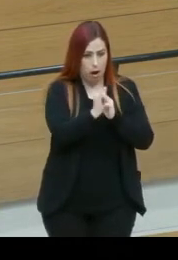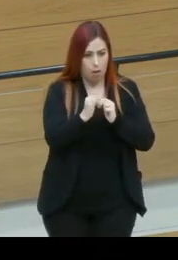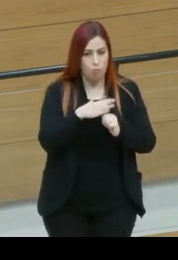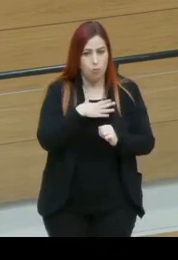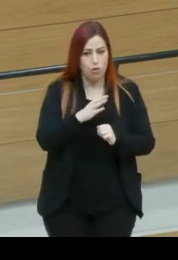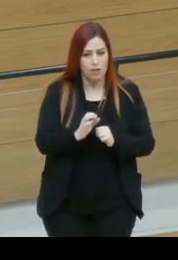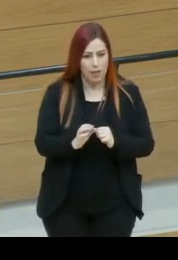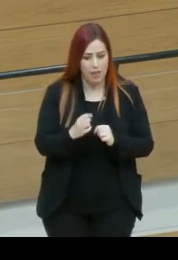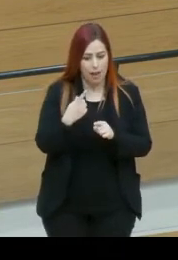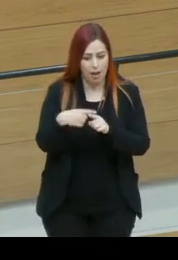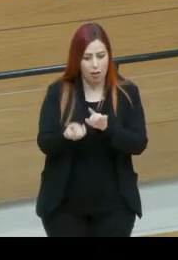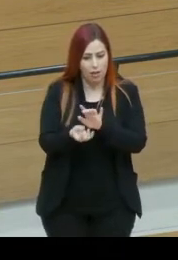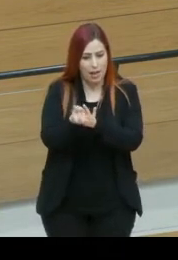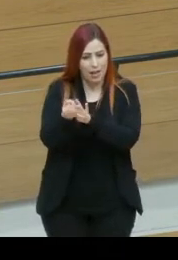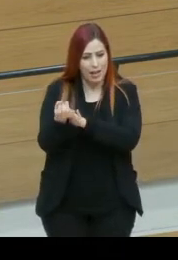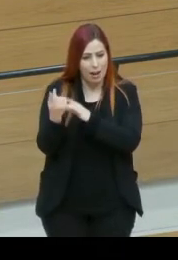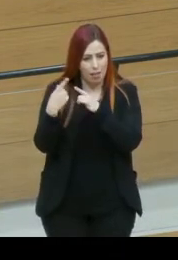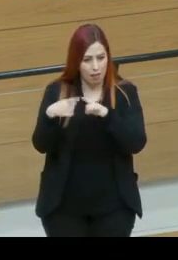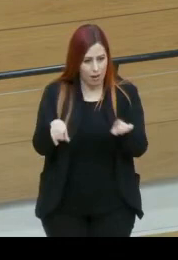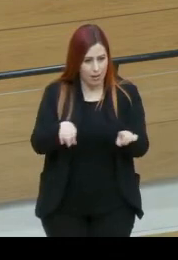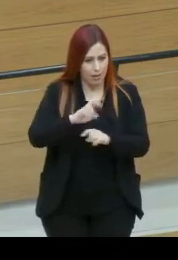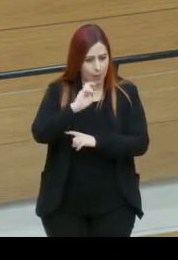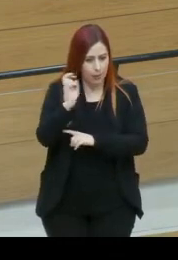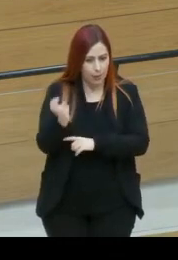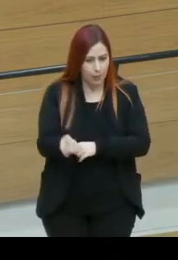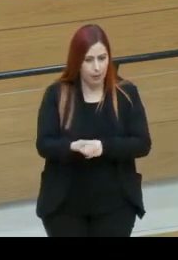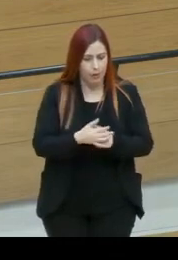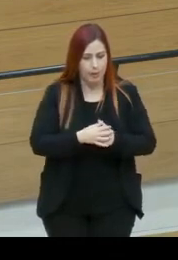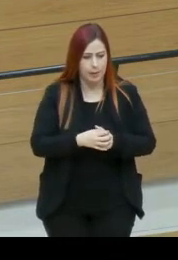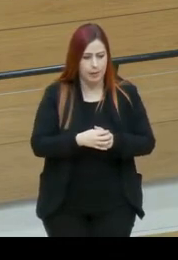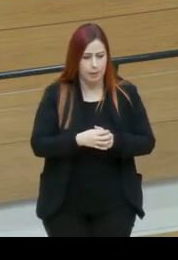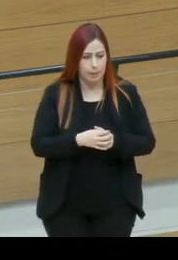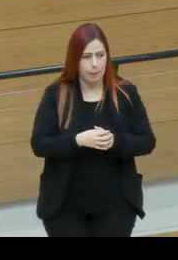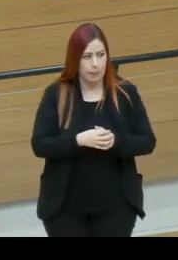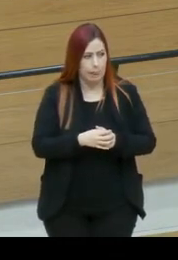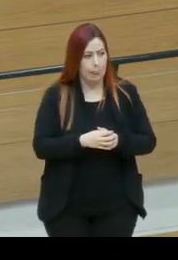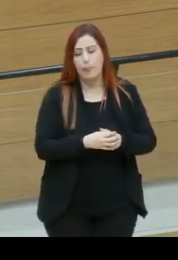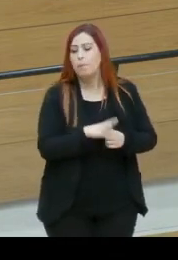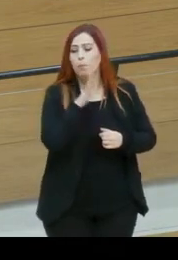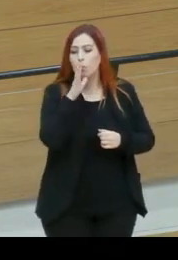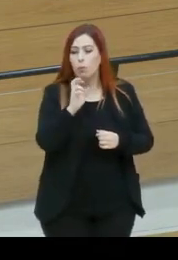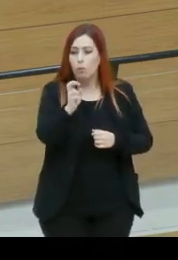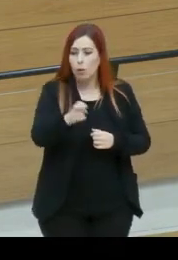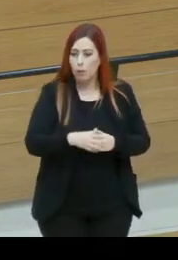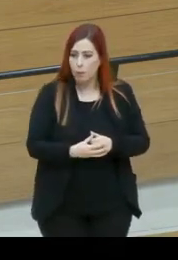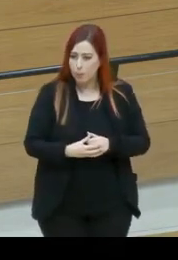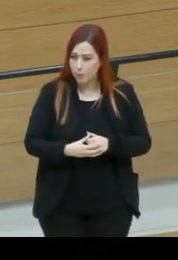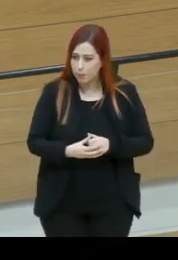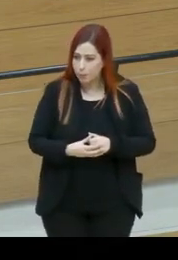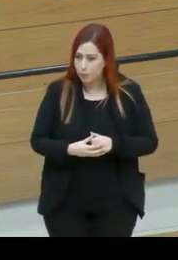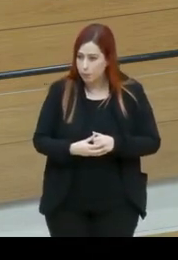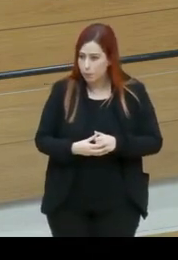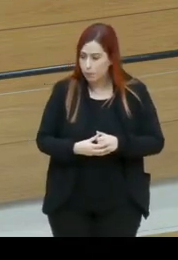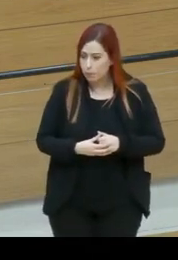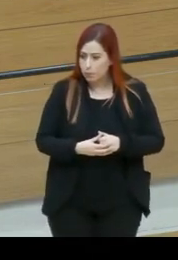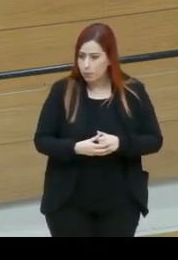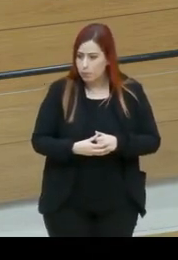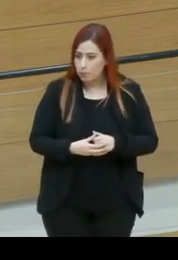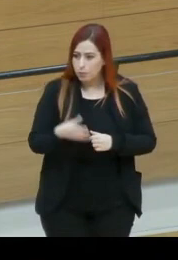de construir cosas diferentes hay, ¿no? Otro de los motivos es